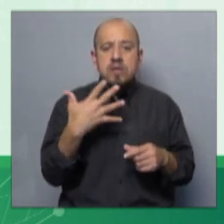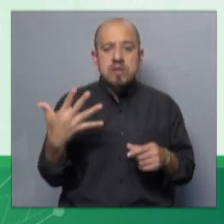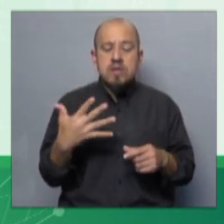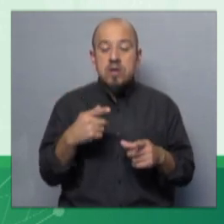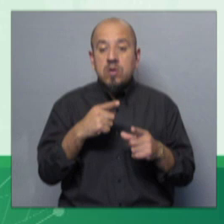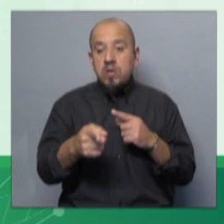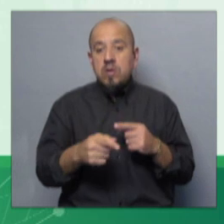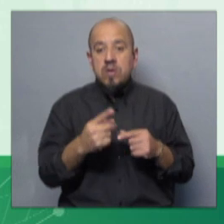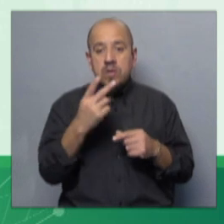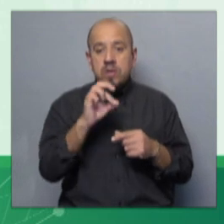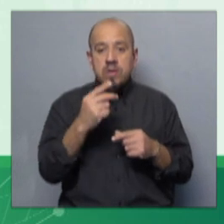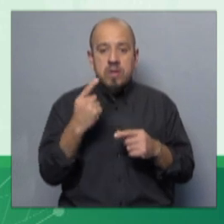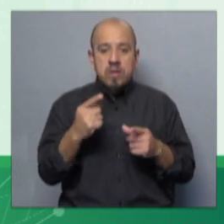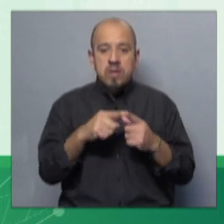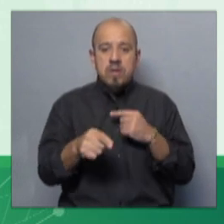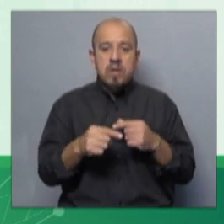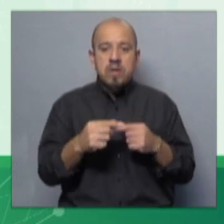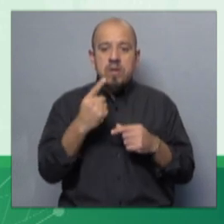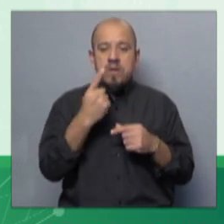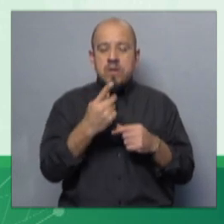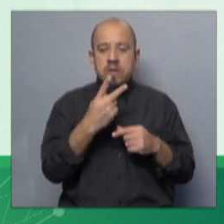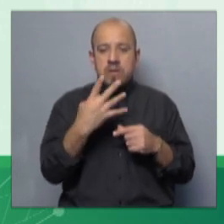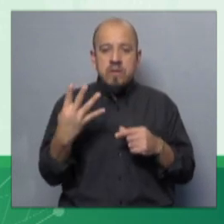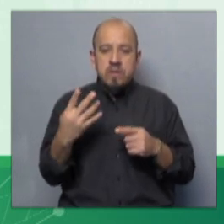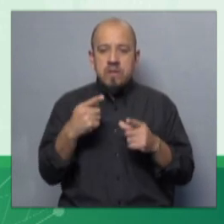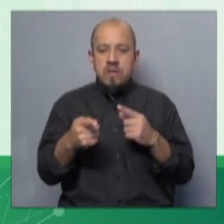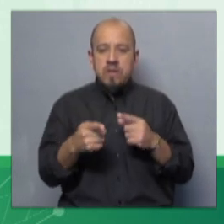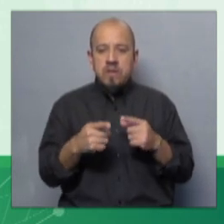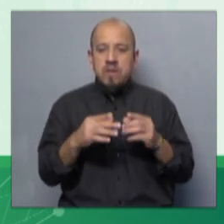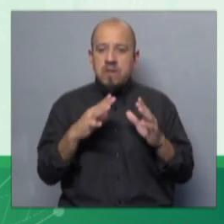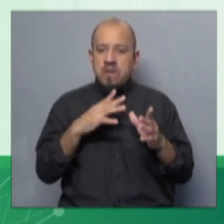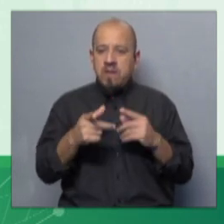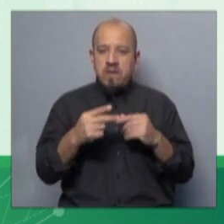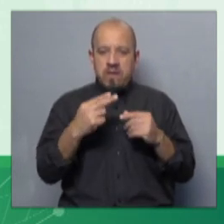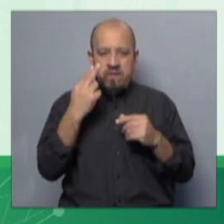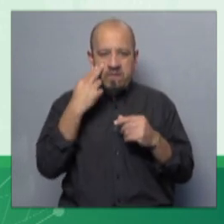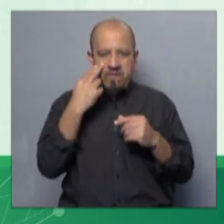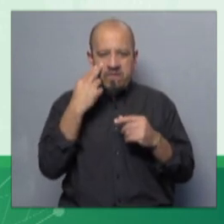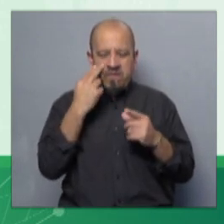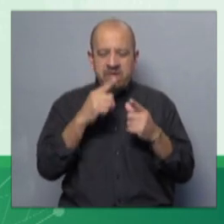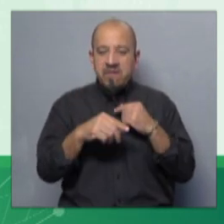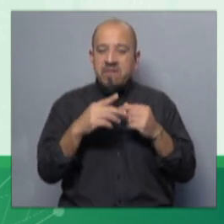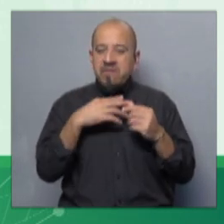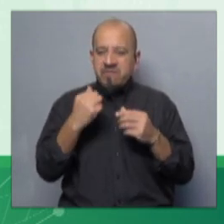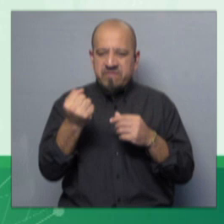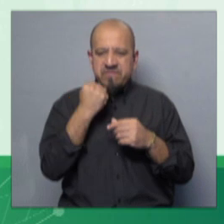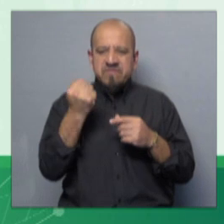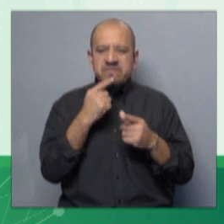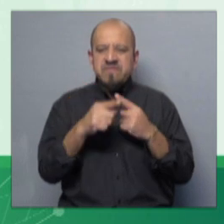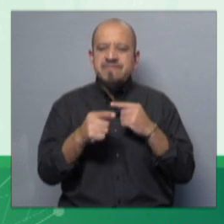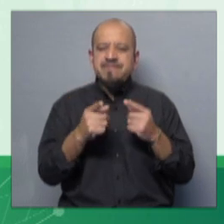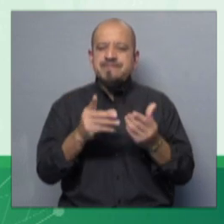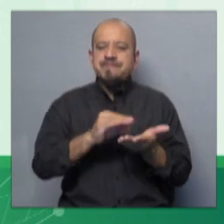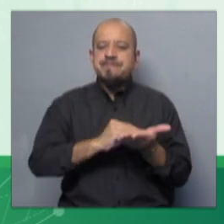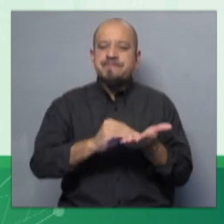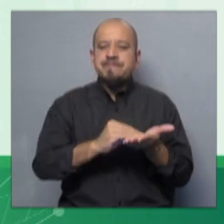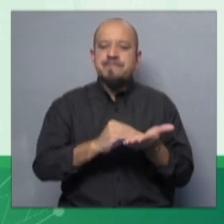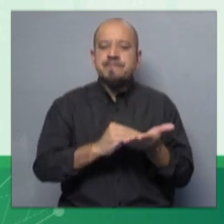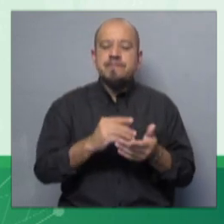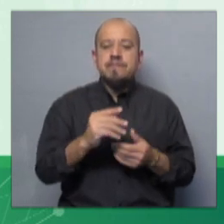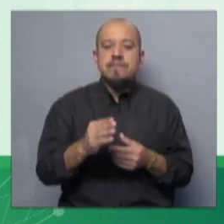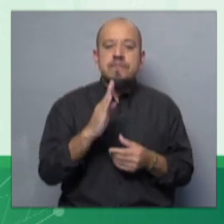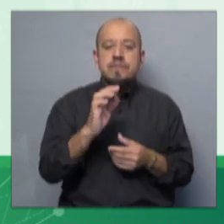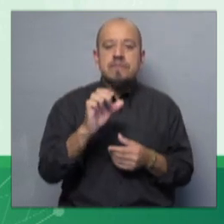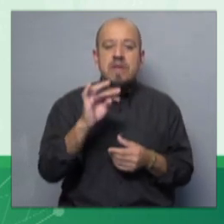pasado en que se termina con un 124 esto es un problema muy grande en lo que dicen desde la oficina del comisionado